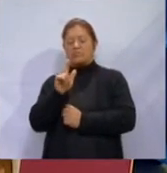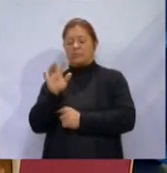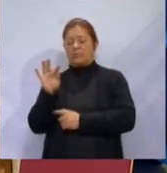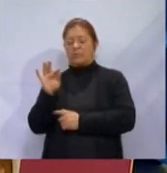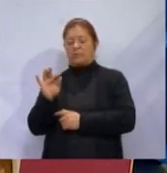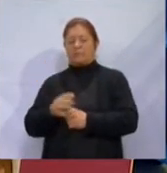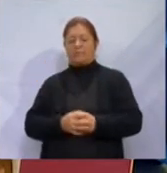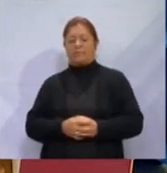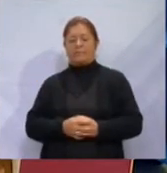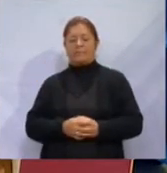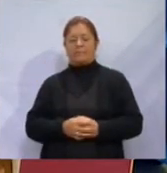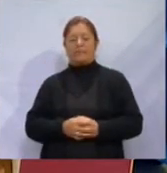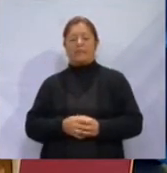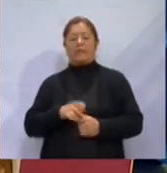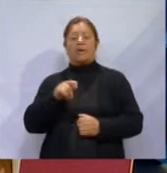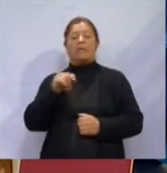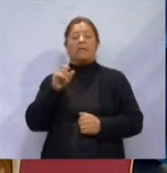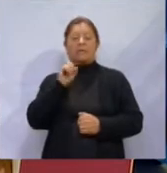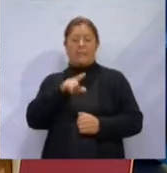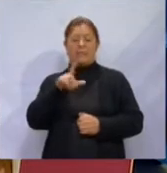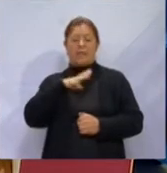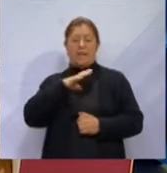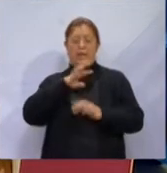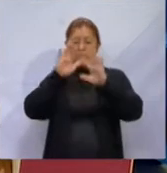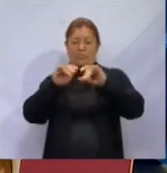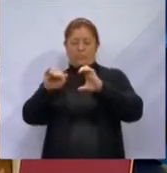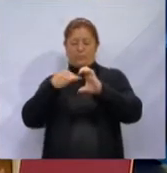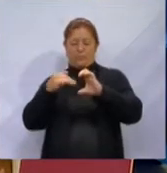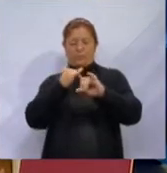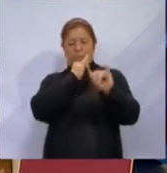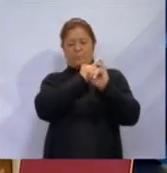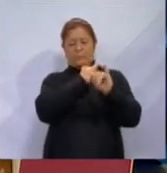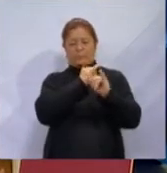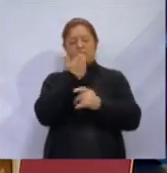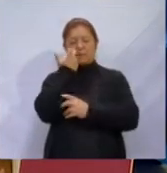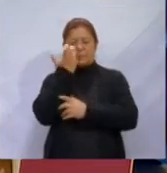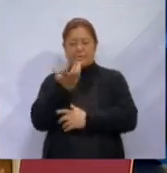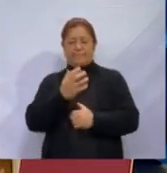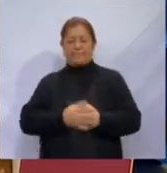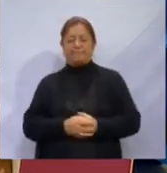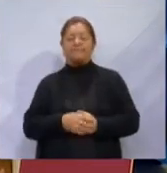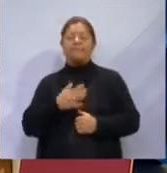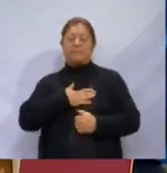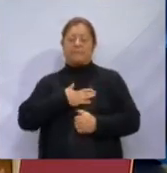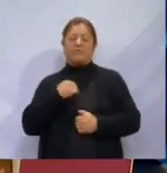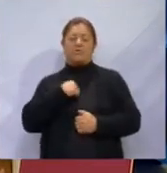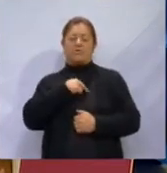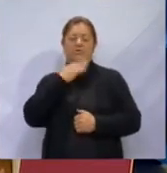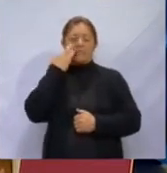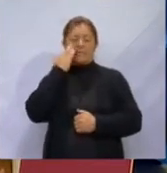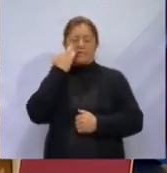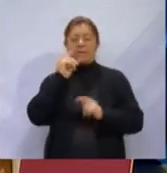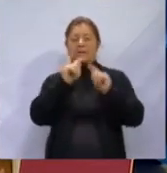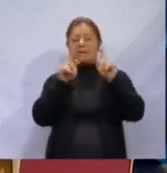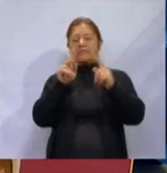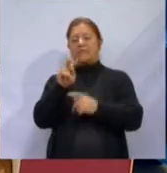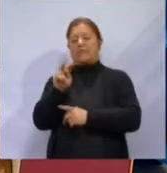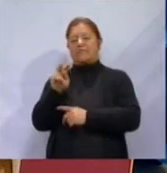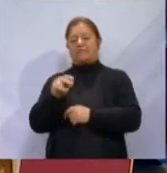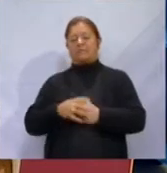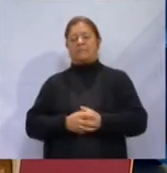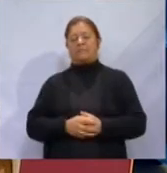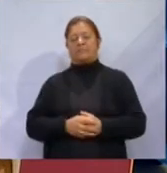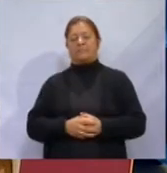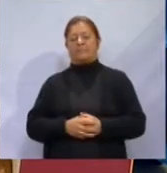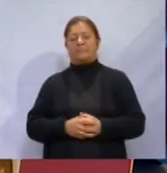246-244-1740. Además, dejen sus comentarios también en nuestras plataformas digitales. Sí, estamos en Facebook como Tlaxcala Televisión.